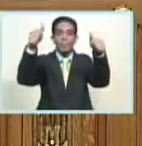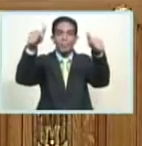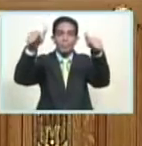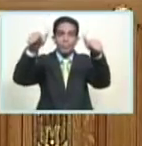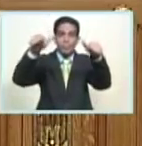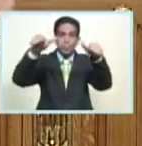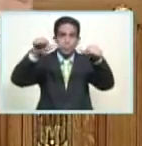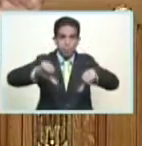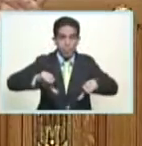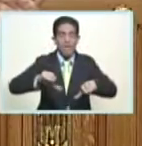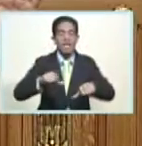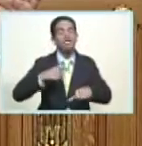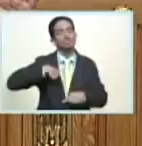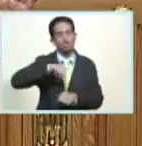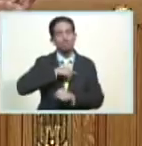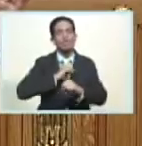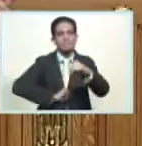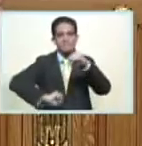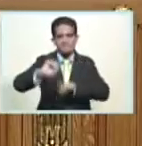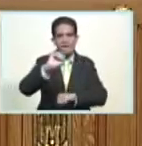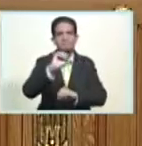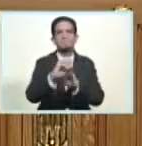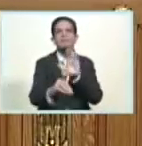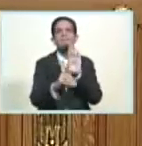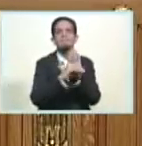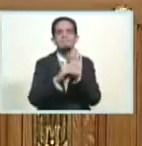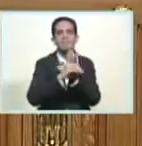tempestades defendimos los derechos del pueblo.